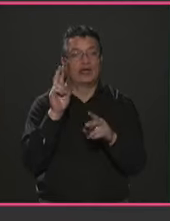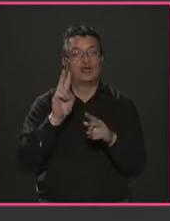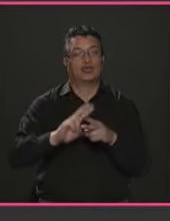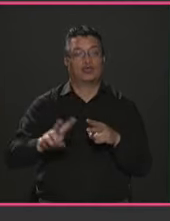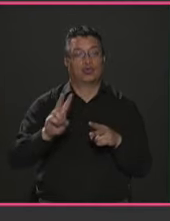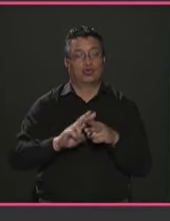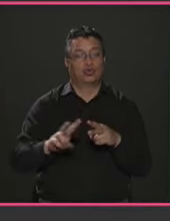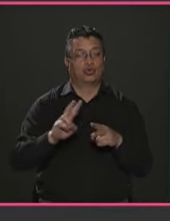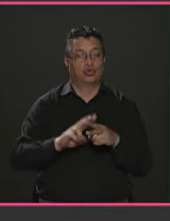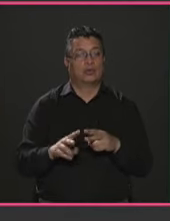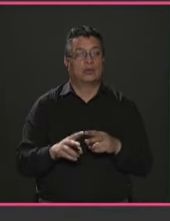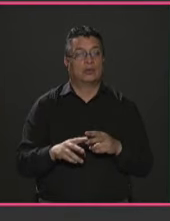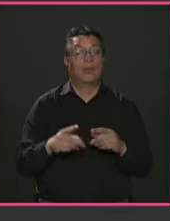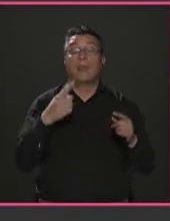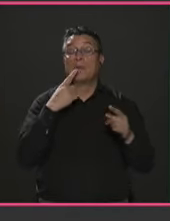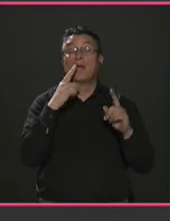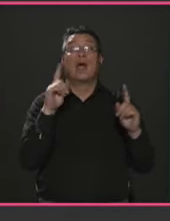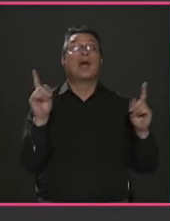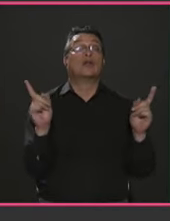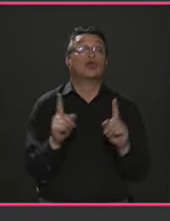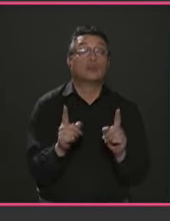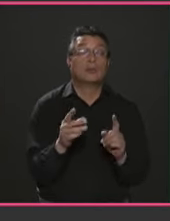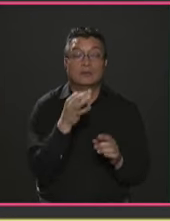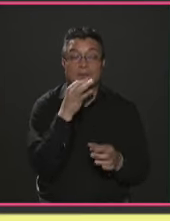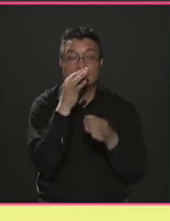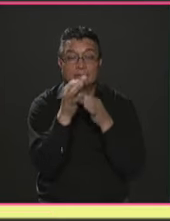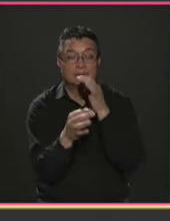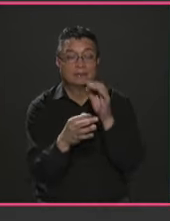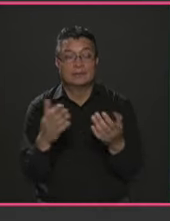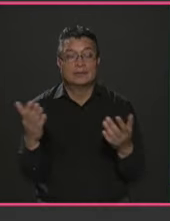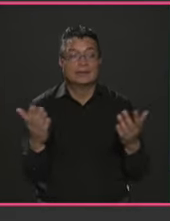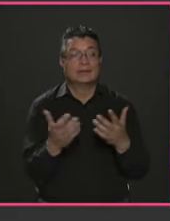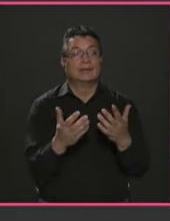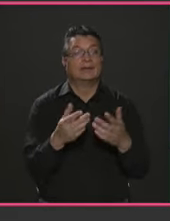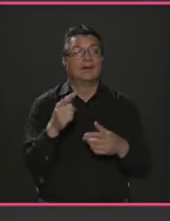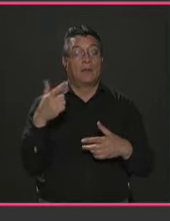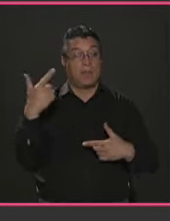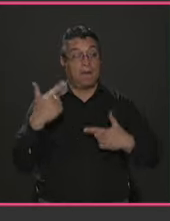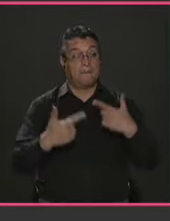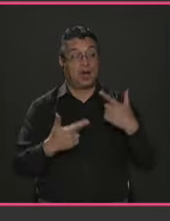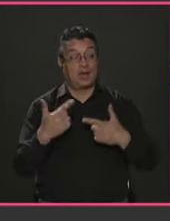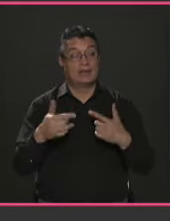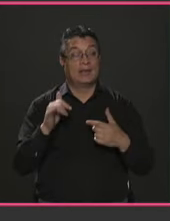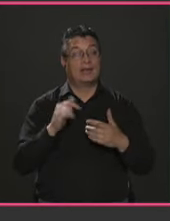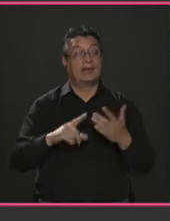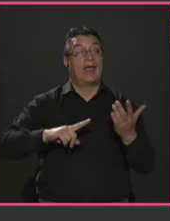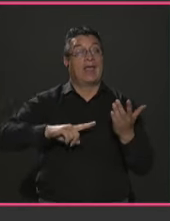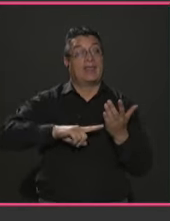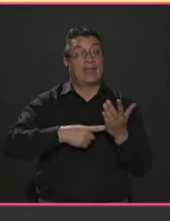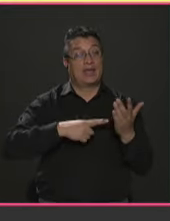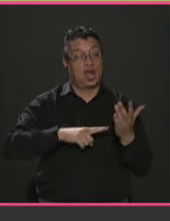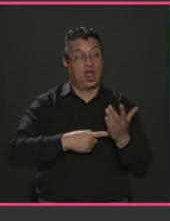soluciones como resumen lo que quiero decir es que las políticas y la tecnología pueden